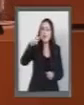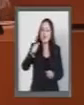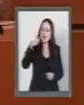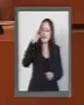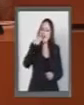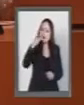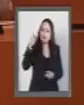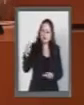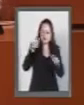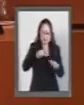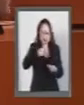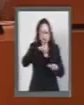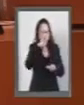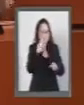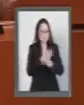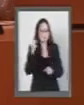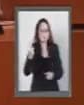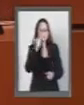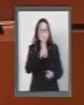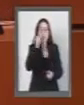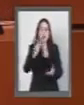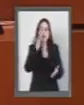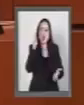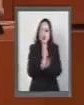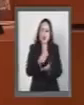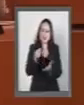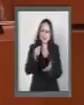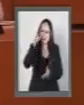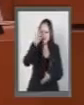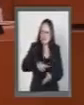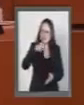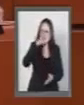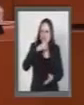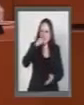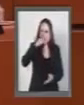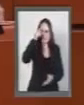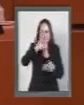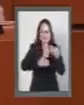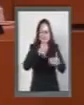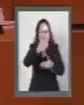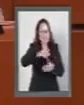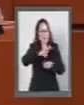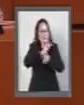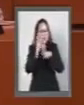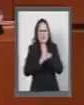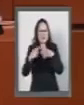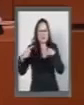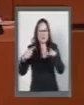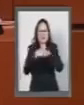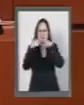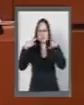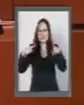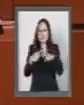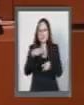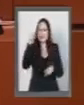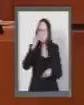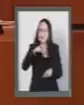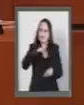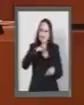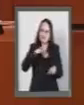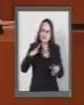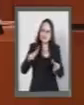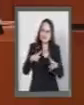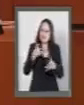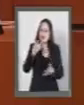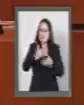se insista en querer imponer una reforma fallida que está llevando al país a una confrontación sangrienta que podría